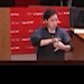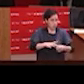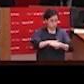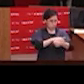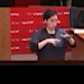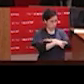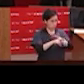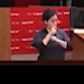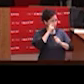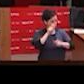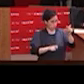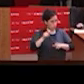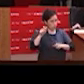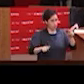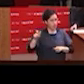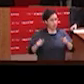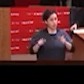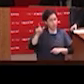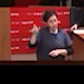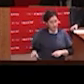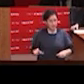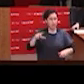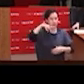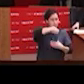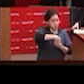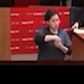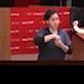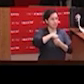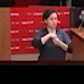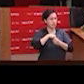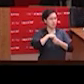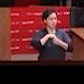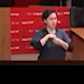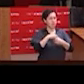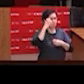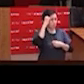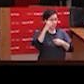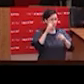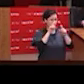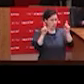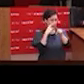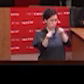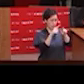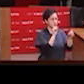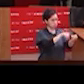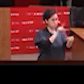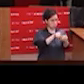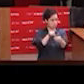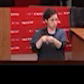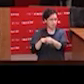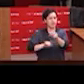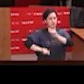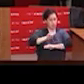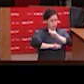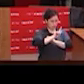humanos y forman parte de diversos eh patronatos y